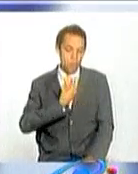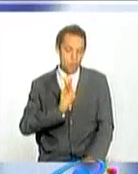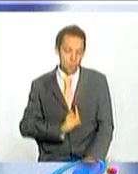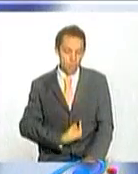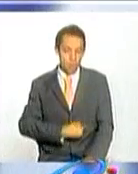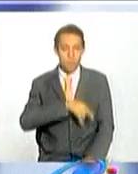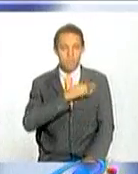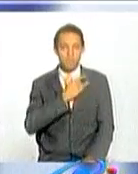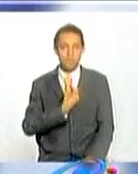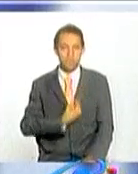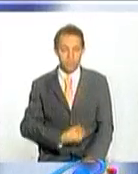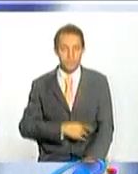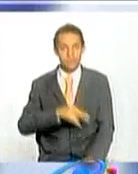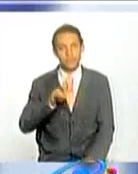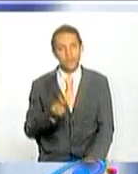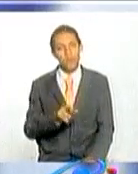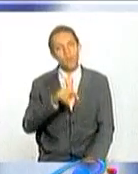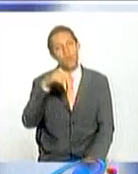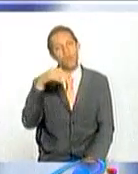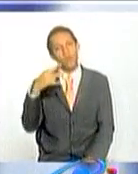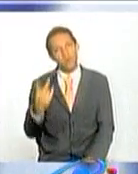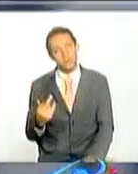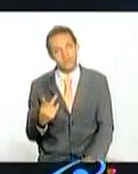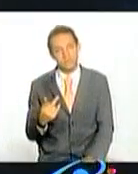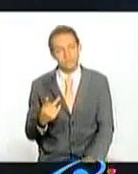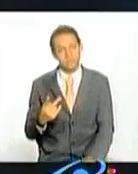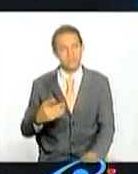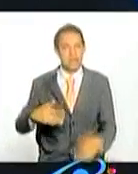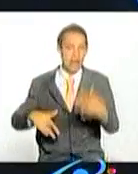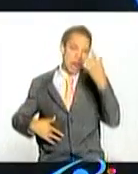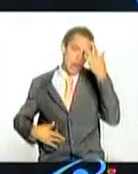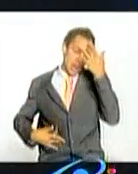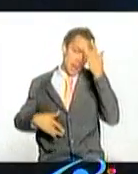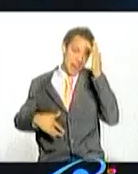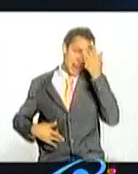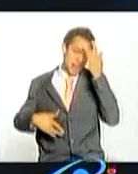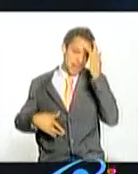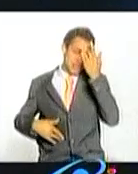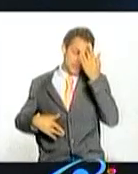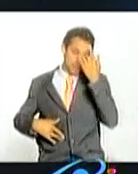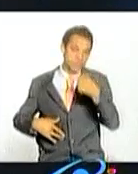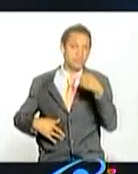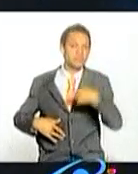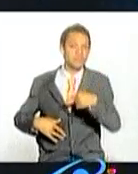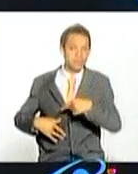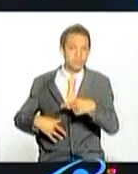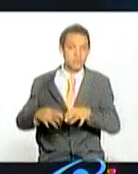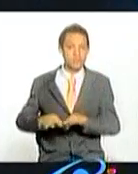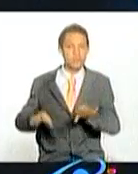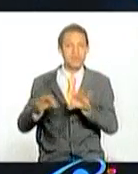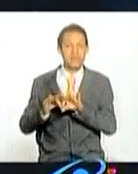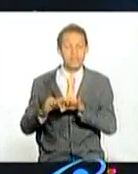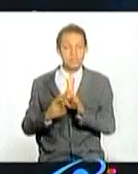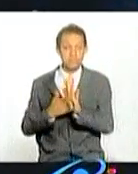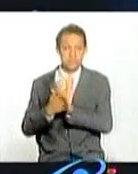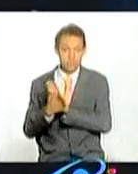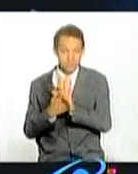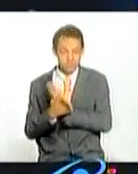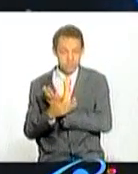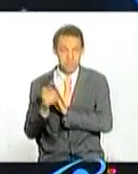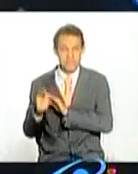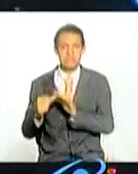Otro órgano que vamos a ver acá es la vesícula. La vesícula es un órgano muy importante, puesto que tiene